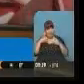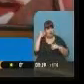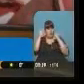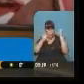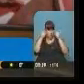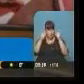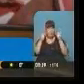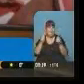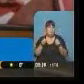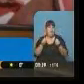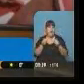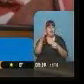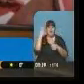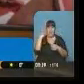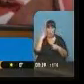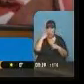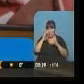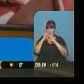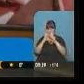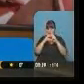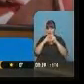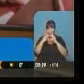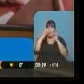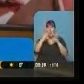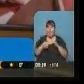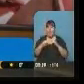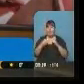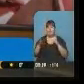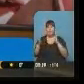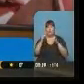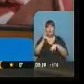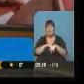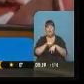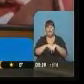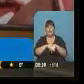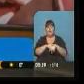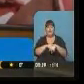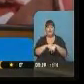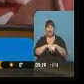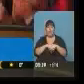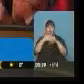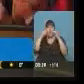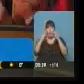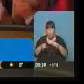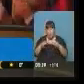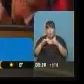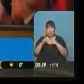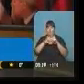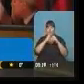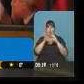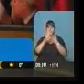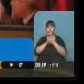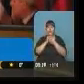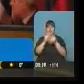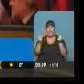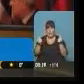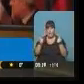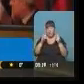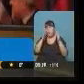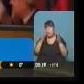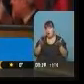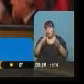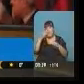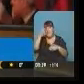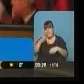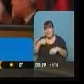preocupado lo que pasa que en la última sesión fue éste sobre justo como se trataba el hecho digamos la desaparición pero bueno